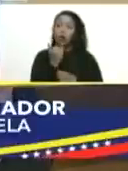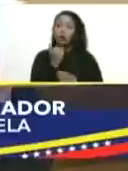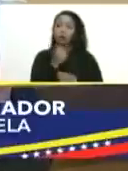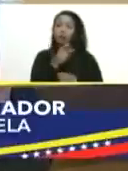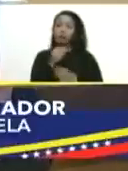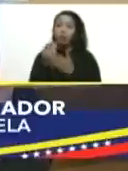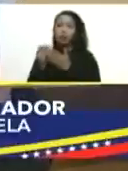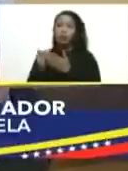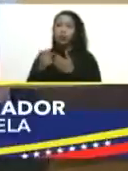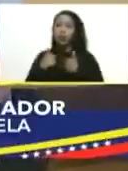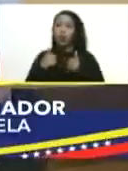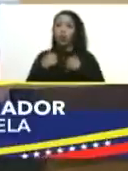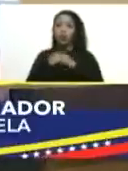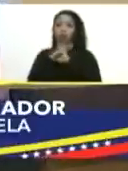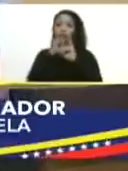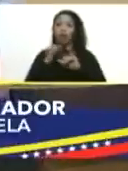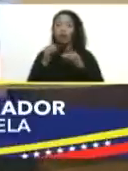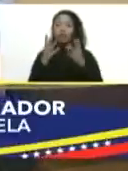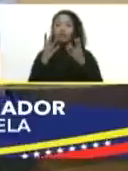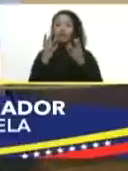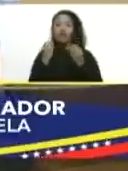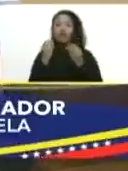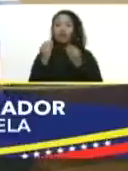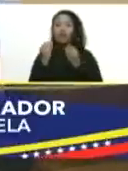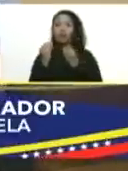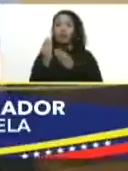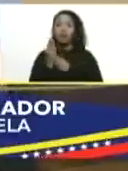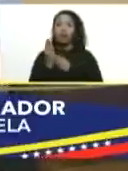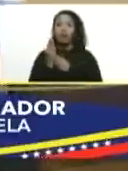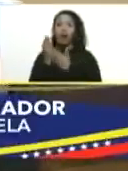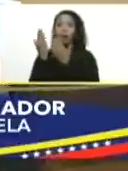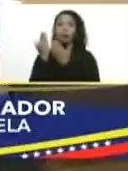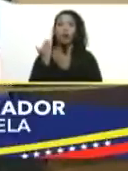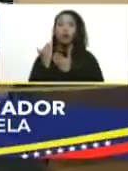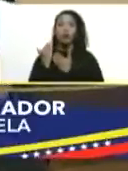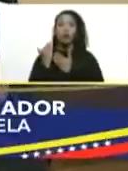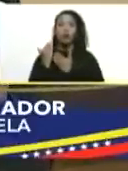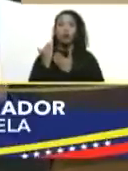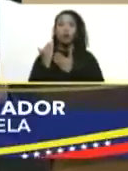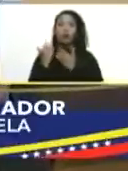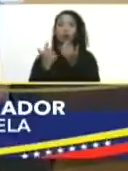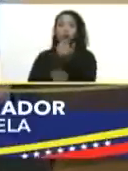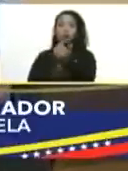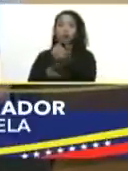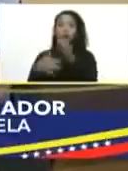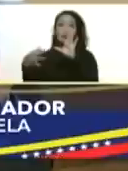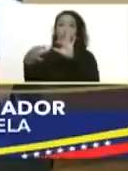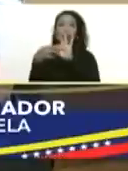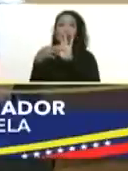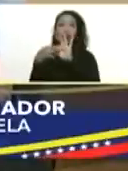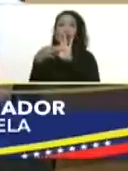muy feliz por tanto apoyo, por la hermandad y los afectos